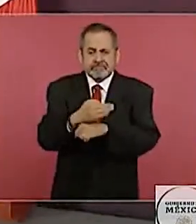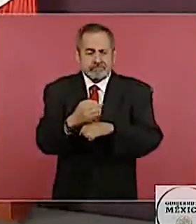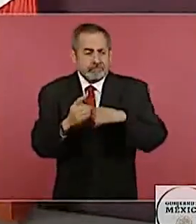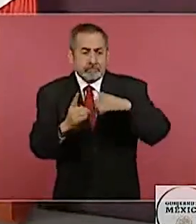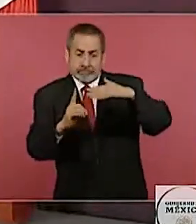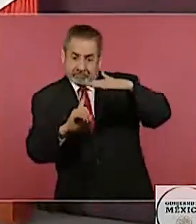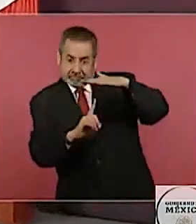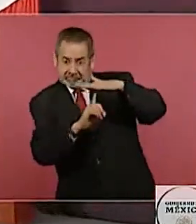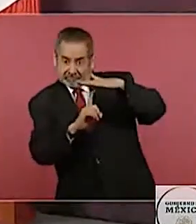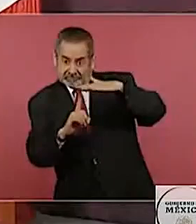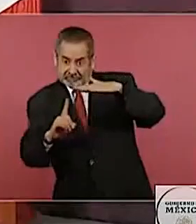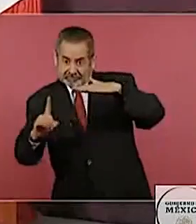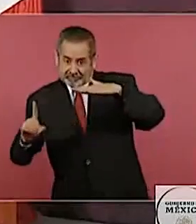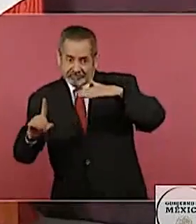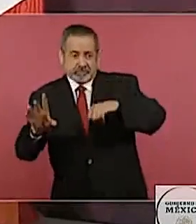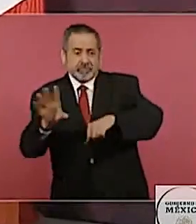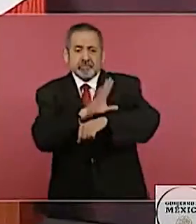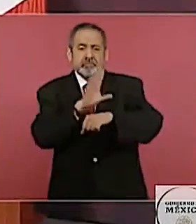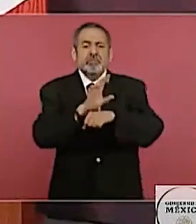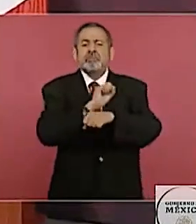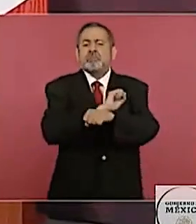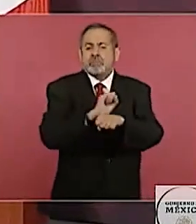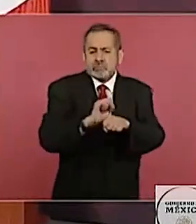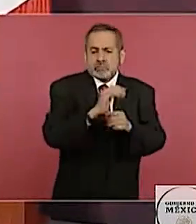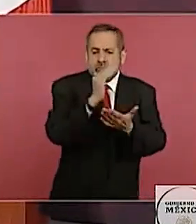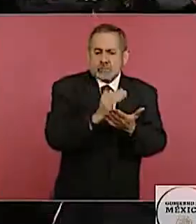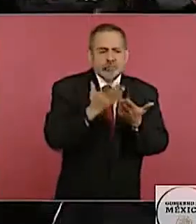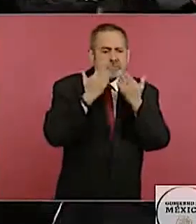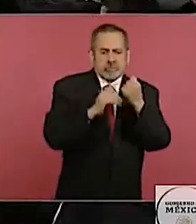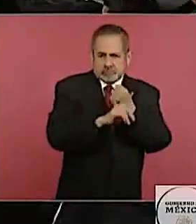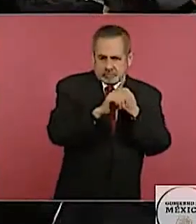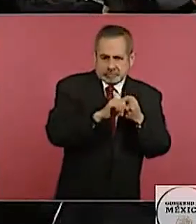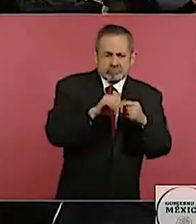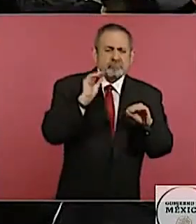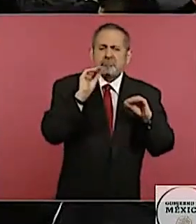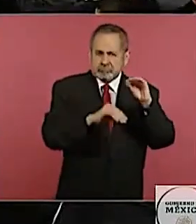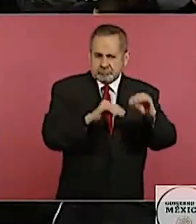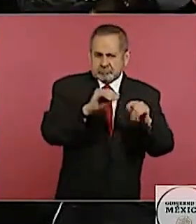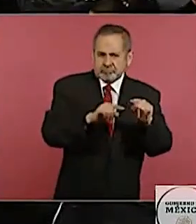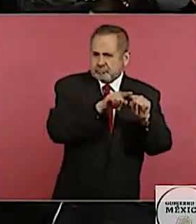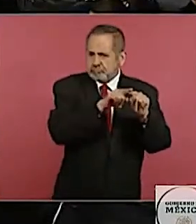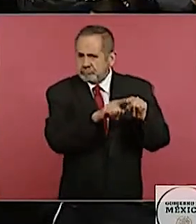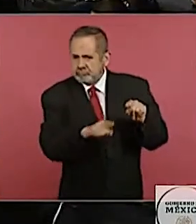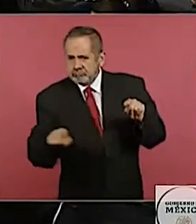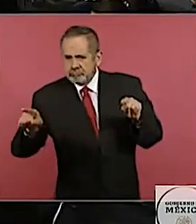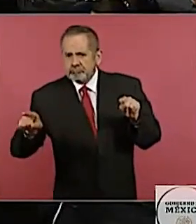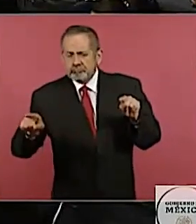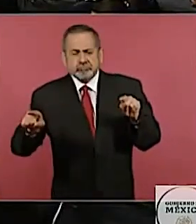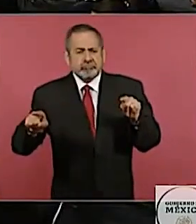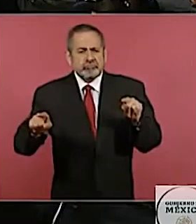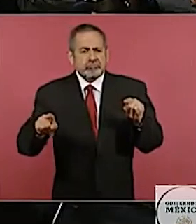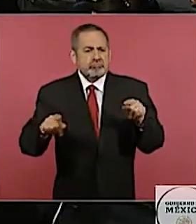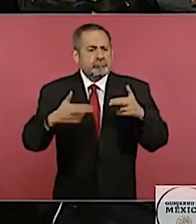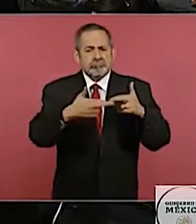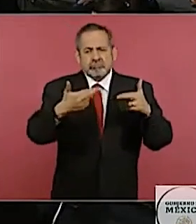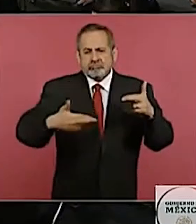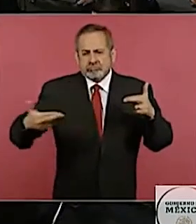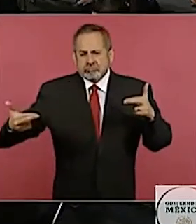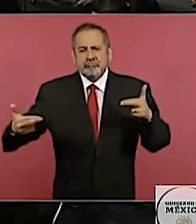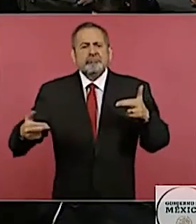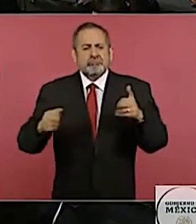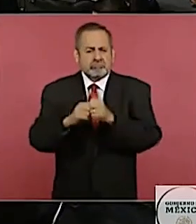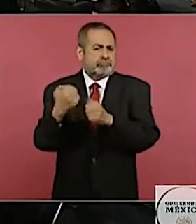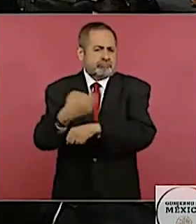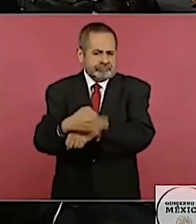poste en baja tensión no tiene tanto problema porque corremos Las acometidas por abajo con poste o sin poste en esa medida